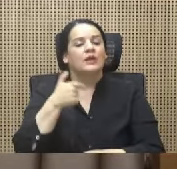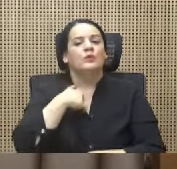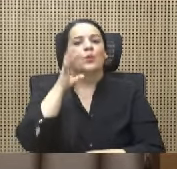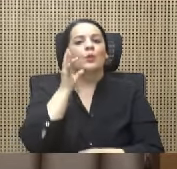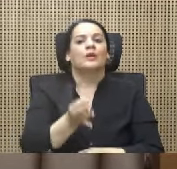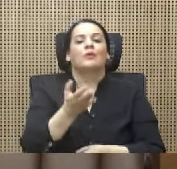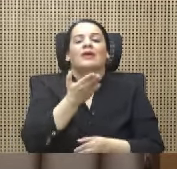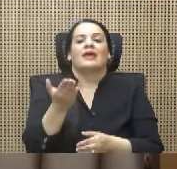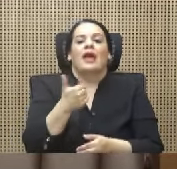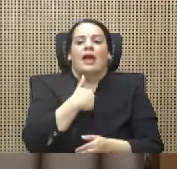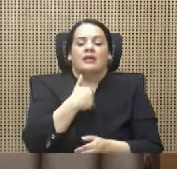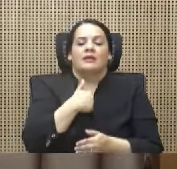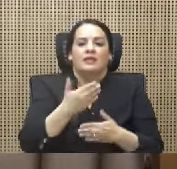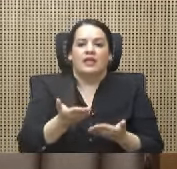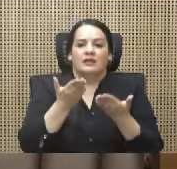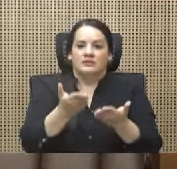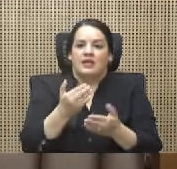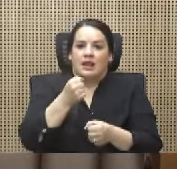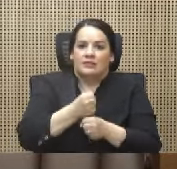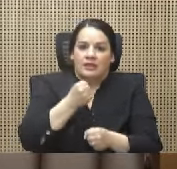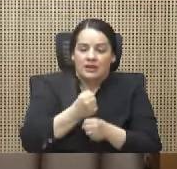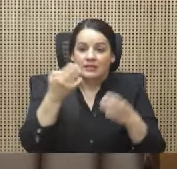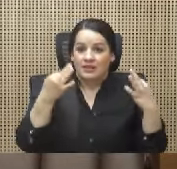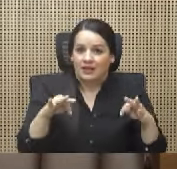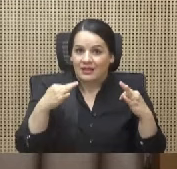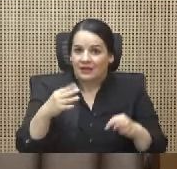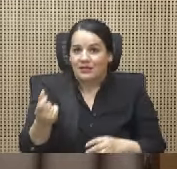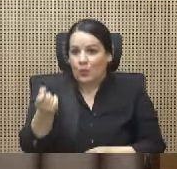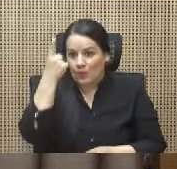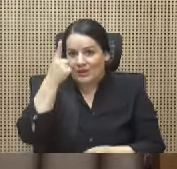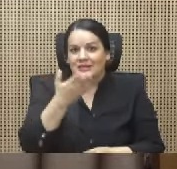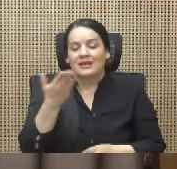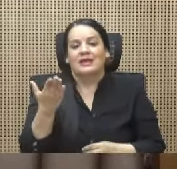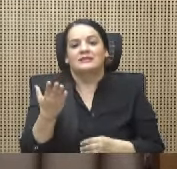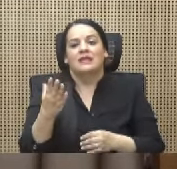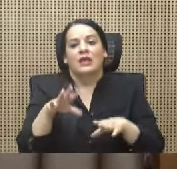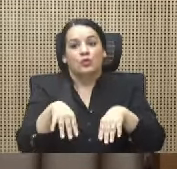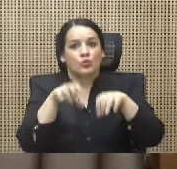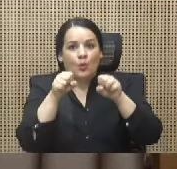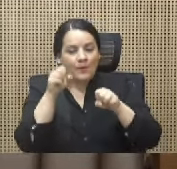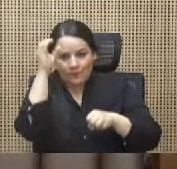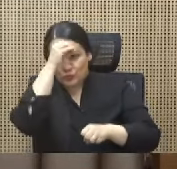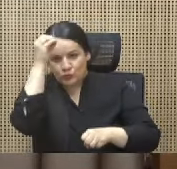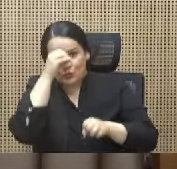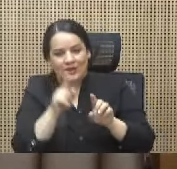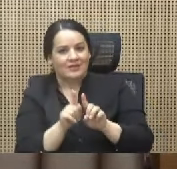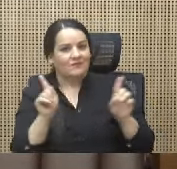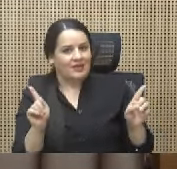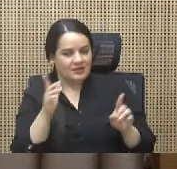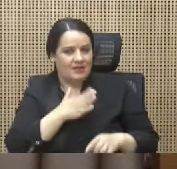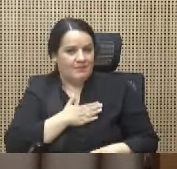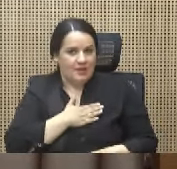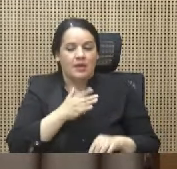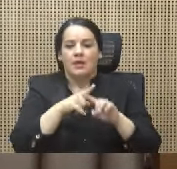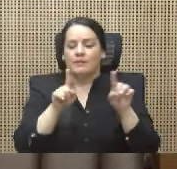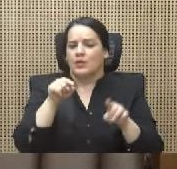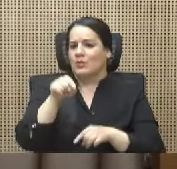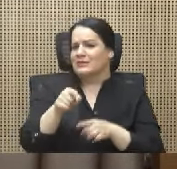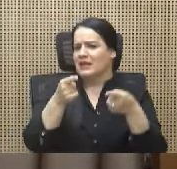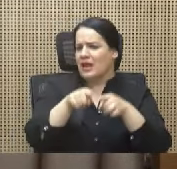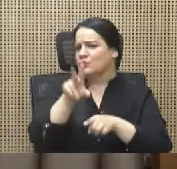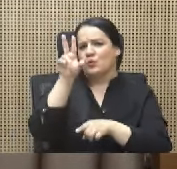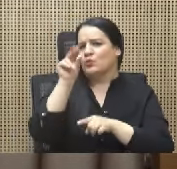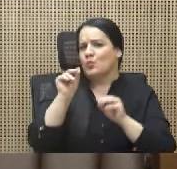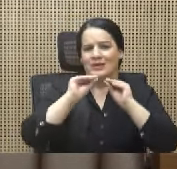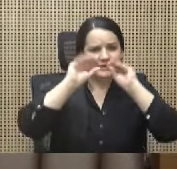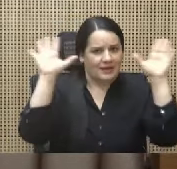la tarea también a intentar comprender porque se toman posturas distintas a las de uno, pero en este caso no me resulta claro.